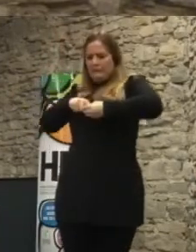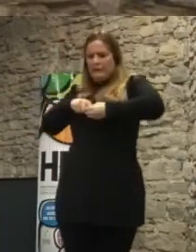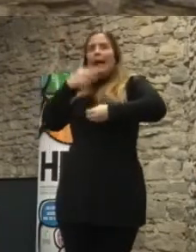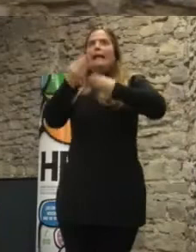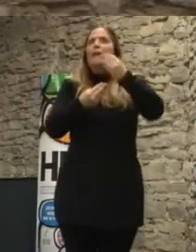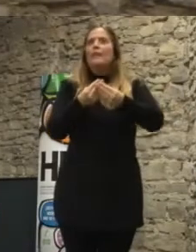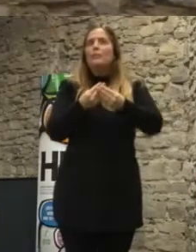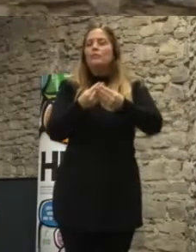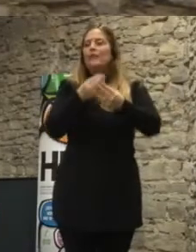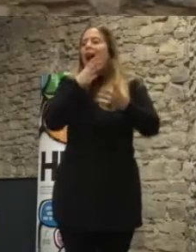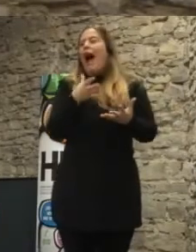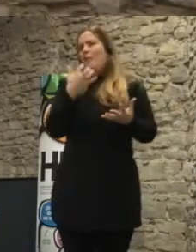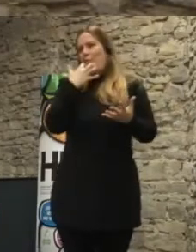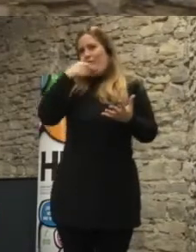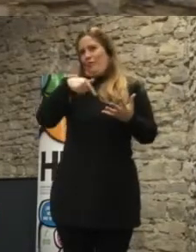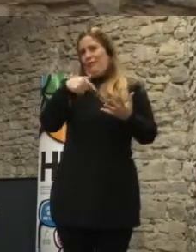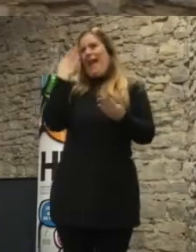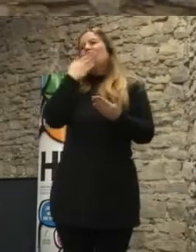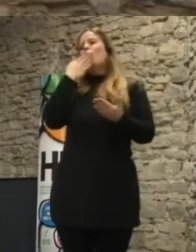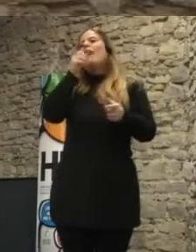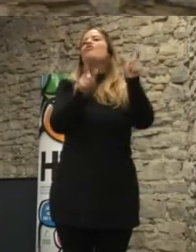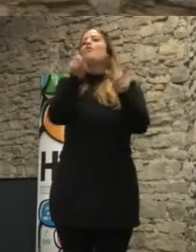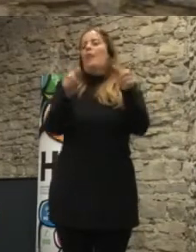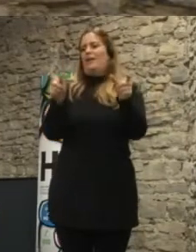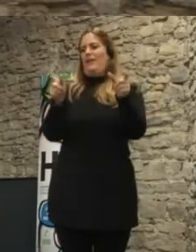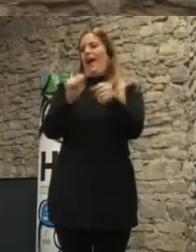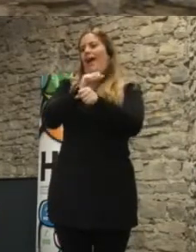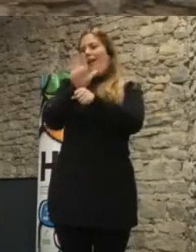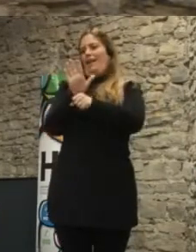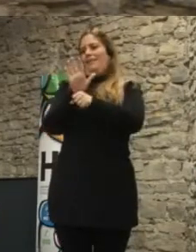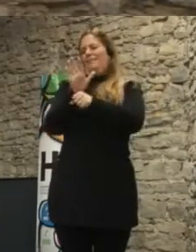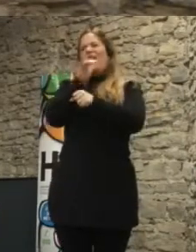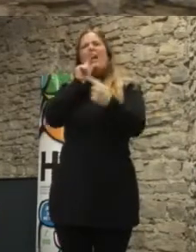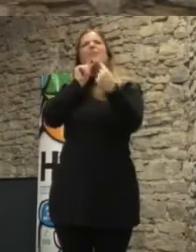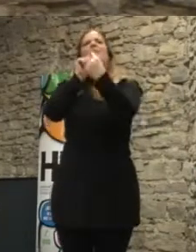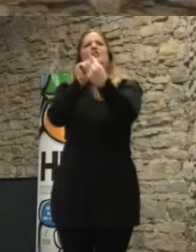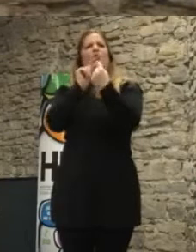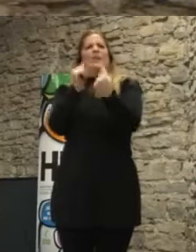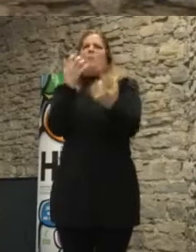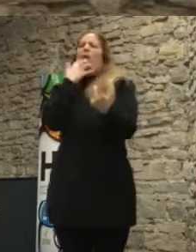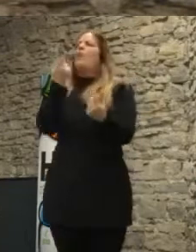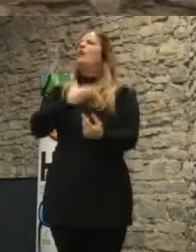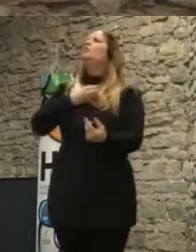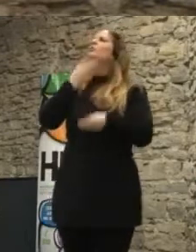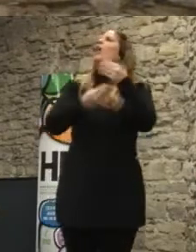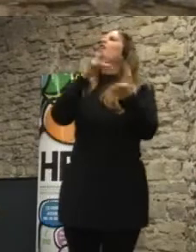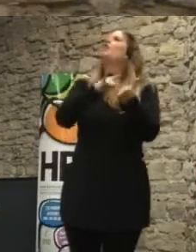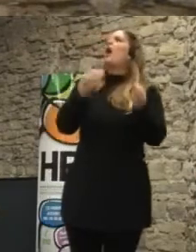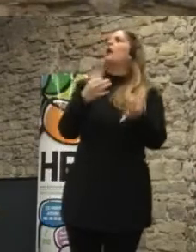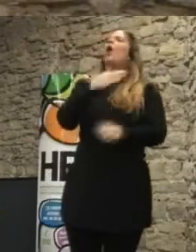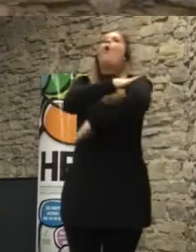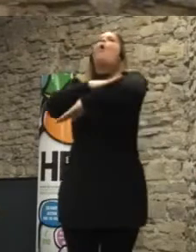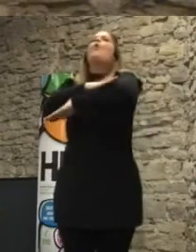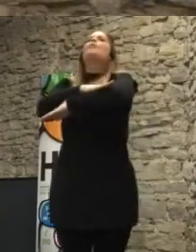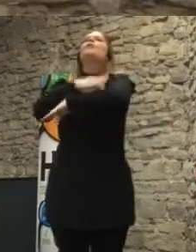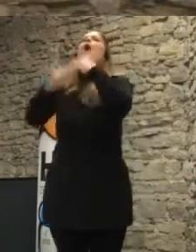en una escuela de ciudadanía, me parecía que no tenía demasiado sentido decir, bueno, ¿qué tiene que hacer el ayuntamiento? ¿Qué tiene que hacer el gobierno?